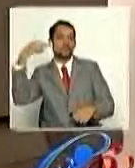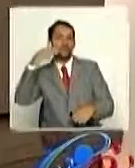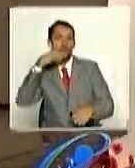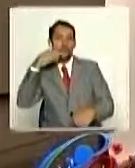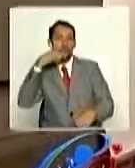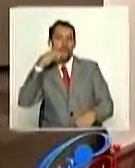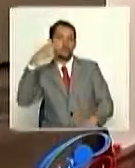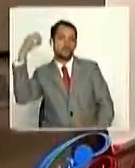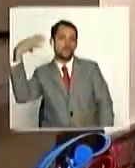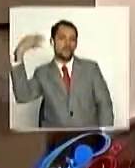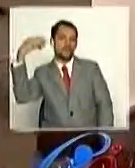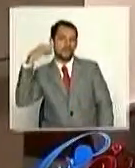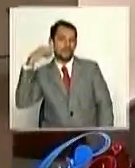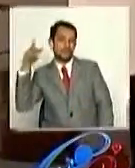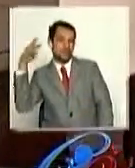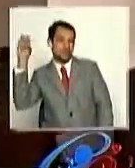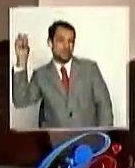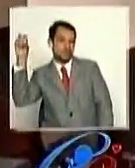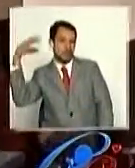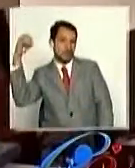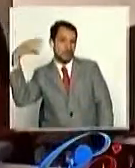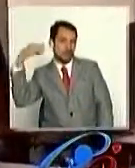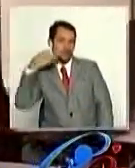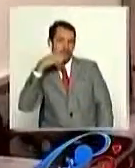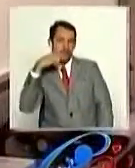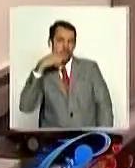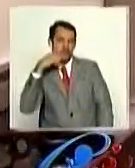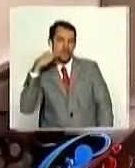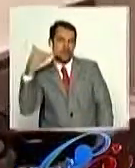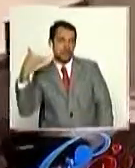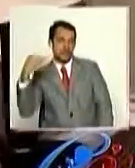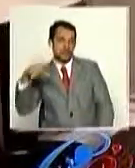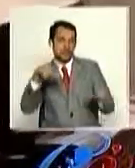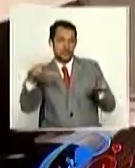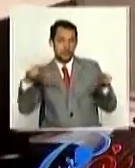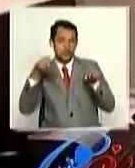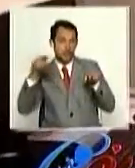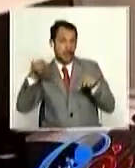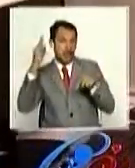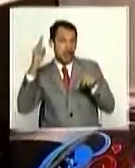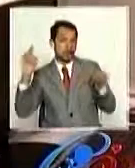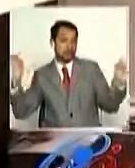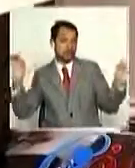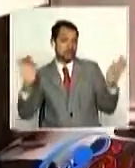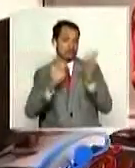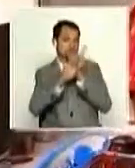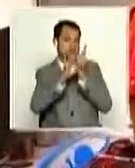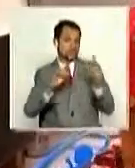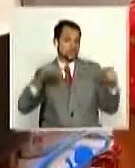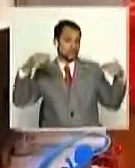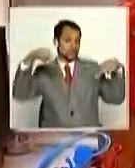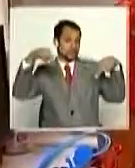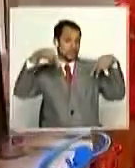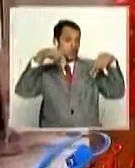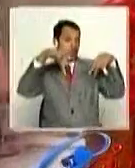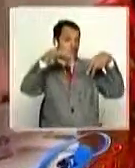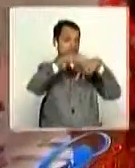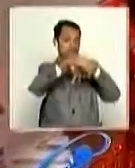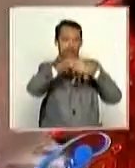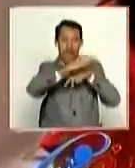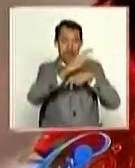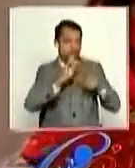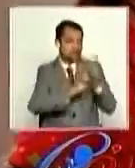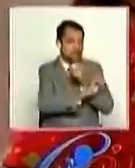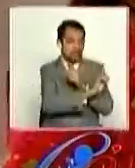eso es la indicación de que por esta área no debe de pasar nadie en el momento en que se está tomando la radiografía.